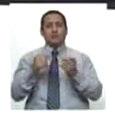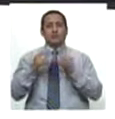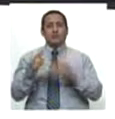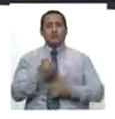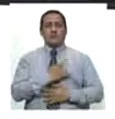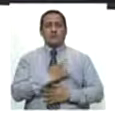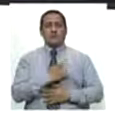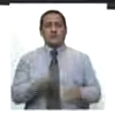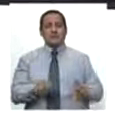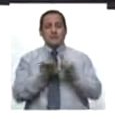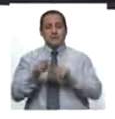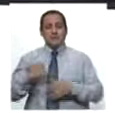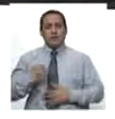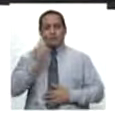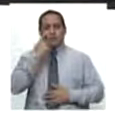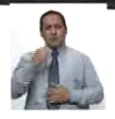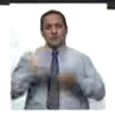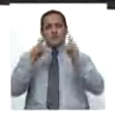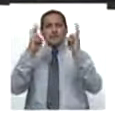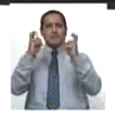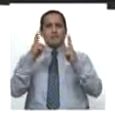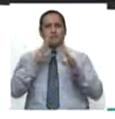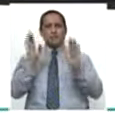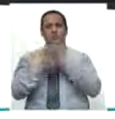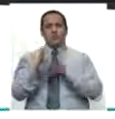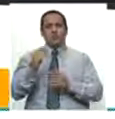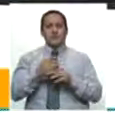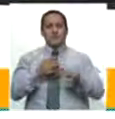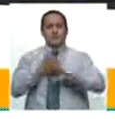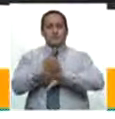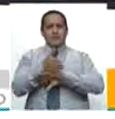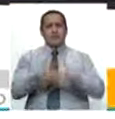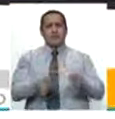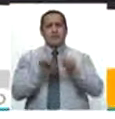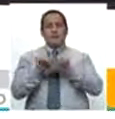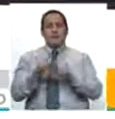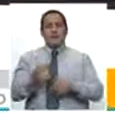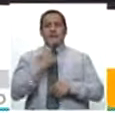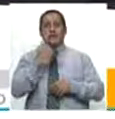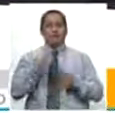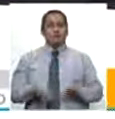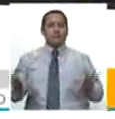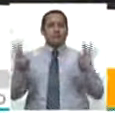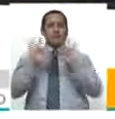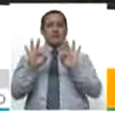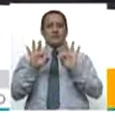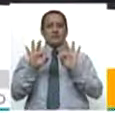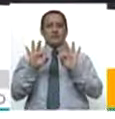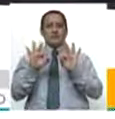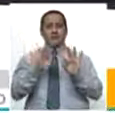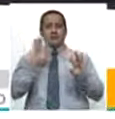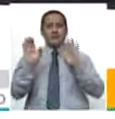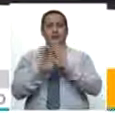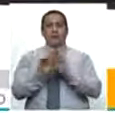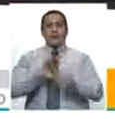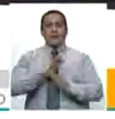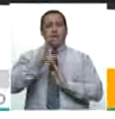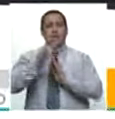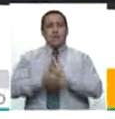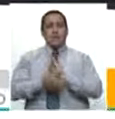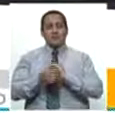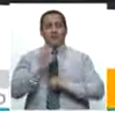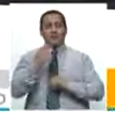las universidades se conozcan de la temática de la accesibilidad. Y también lo más importante es que el